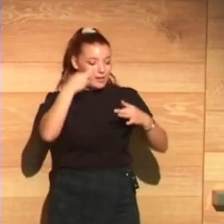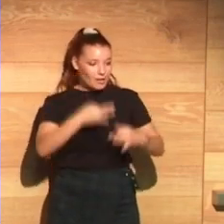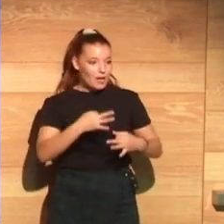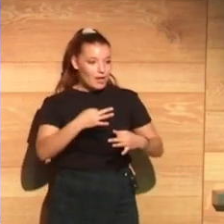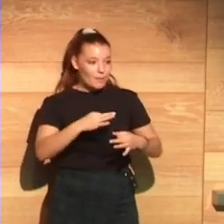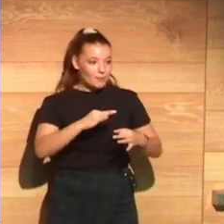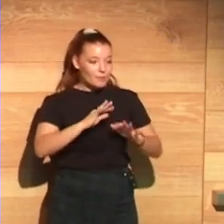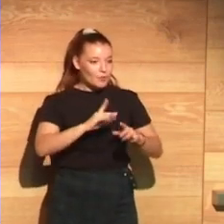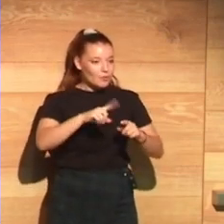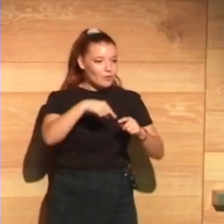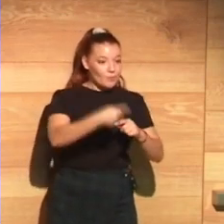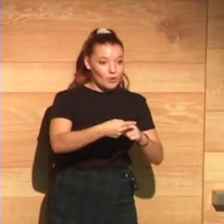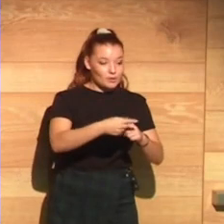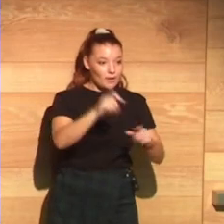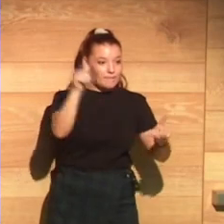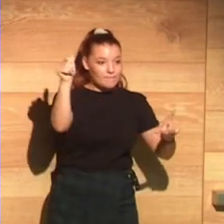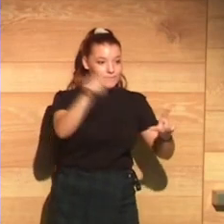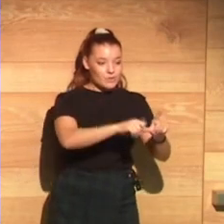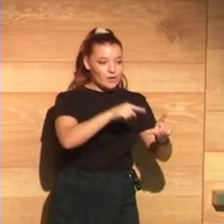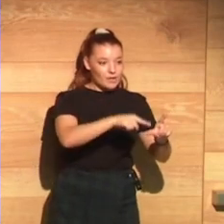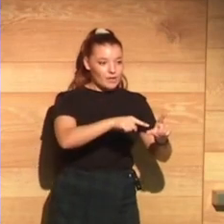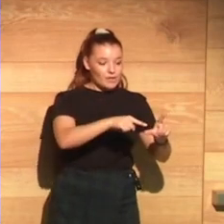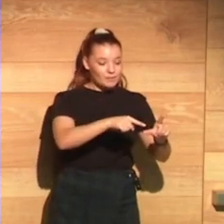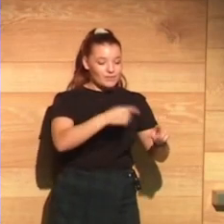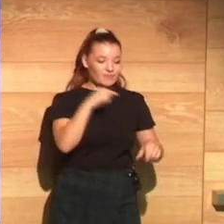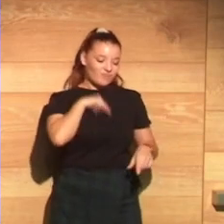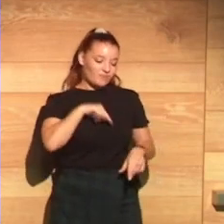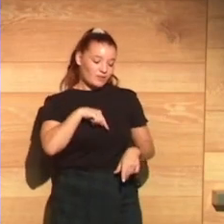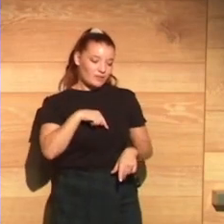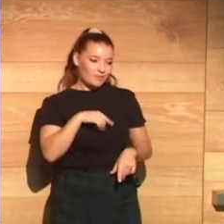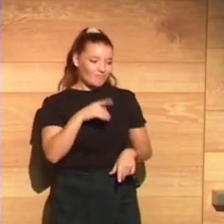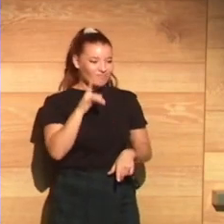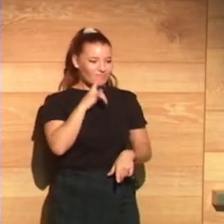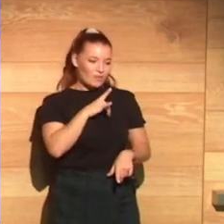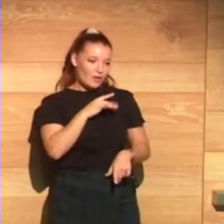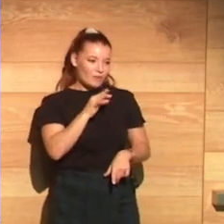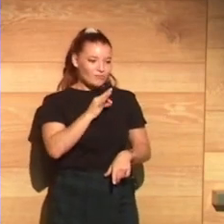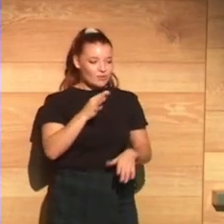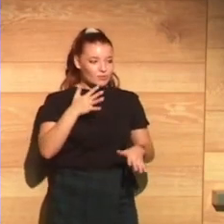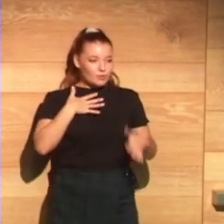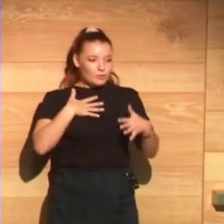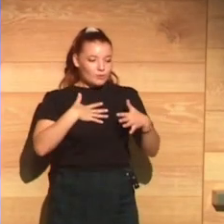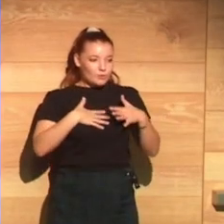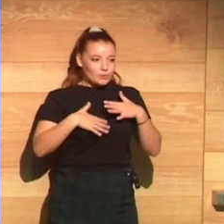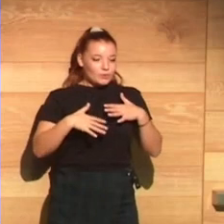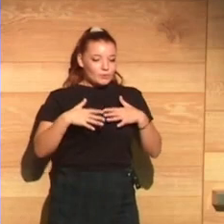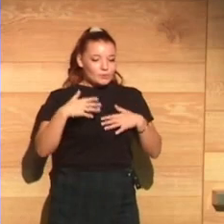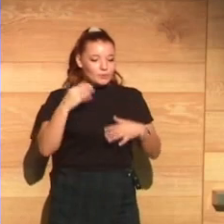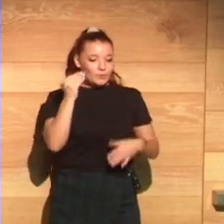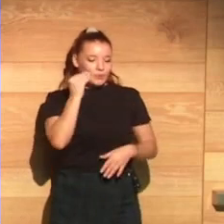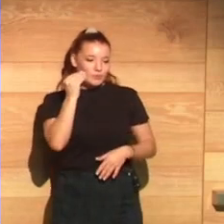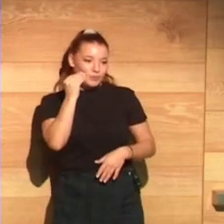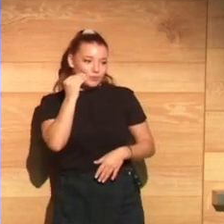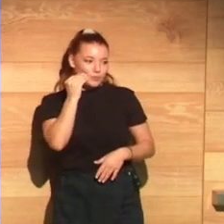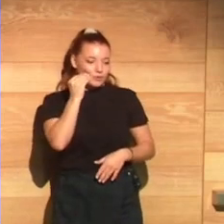todos los protagonistas, de su vida real, pero metido en la película, donde ella se sentía muy ridiculizada y además es